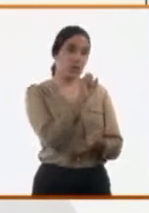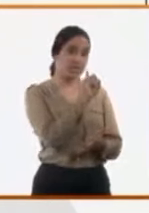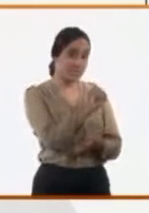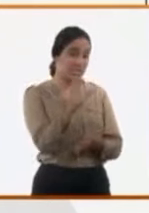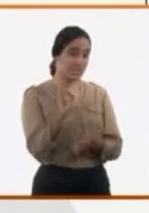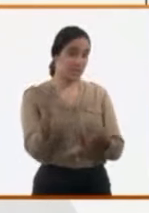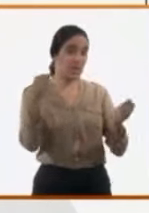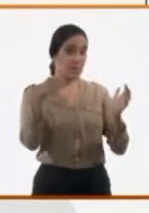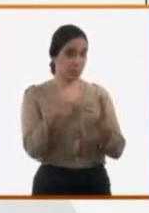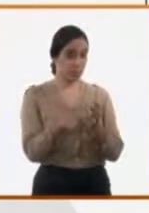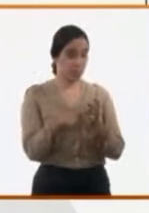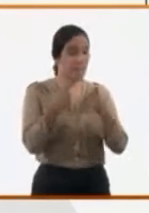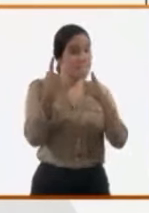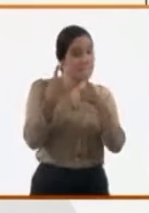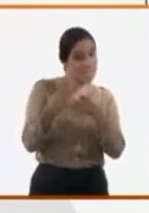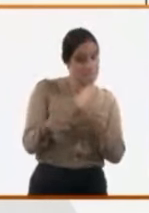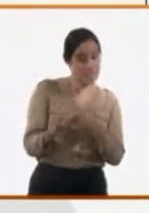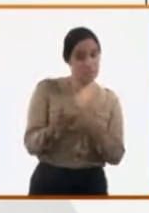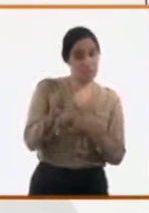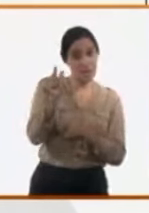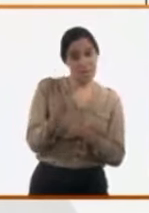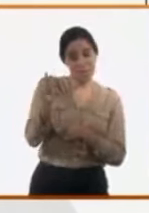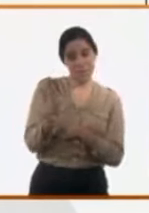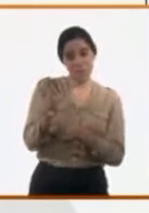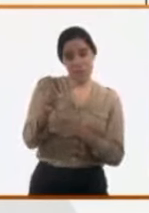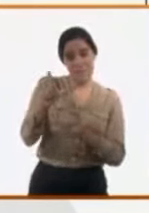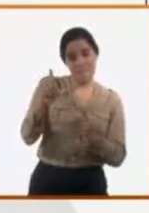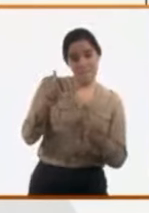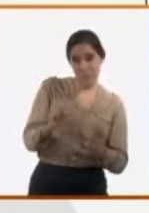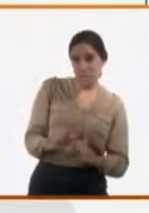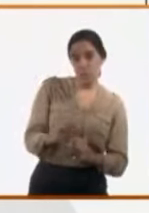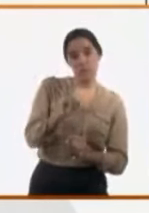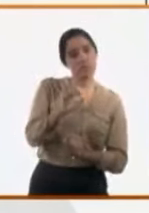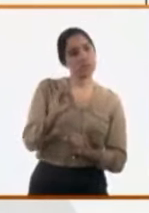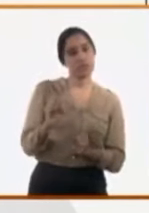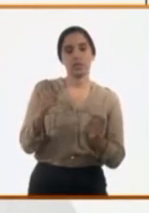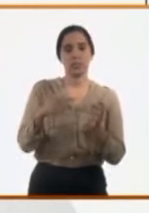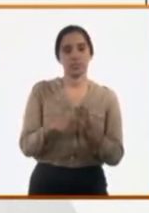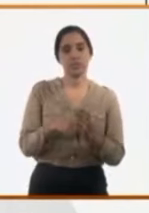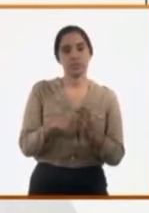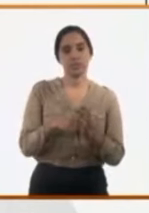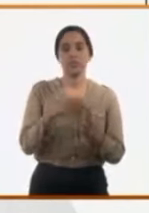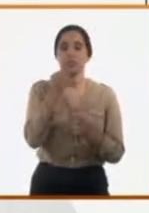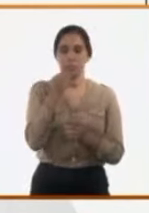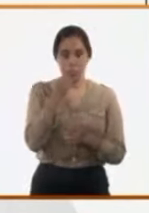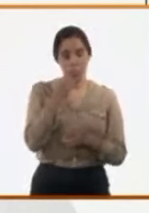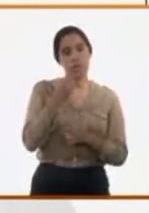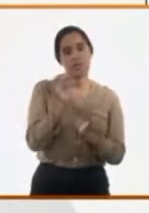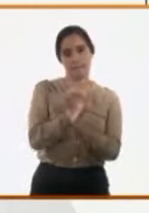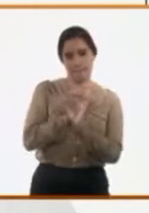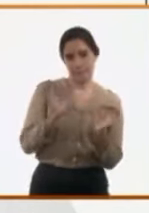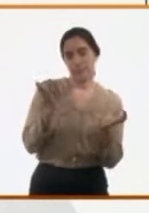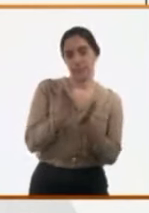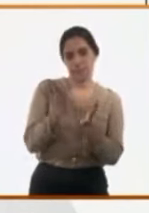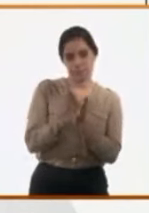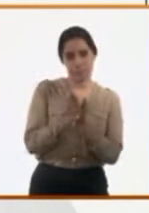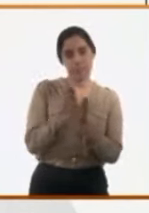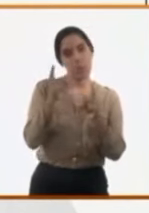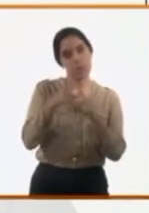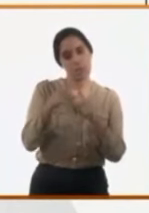oportunidad a los que no logren aprobar con un mínimo de 60 puntos de alcanzar una carrera Universitaria también o un técnico